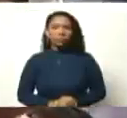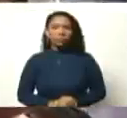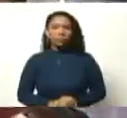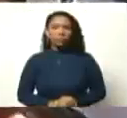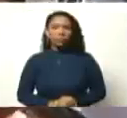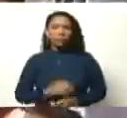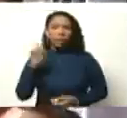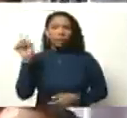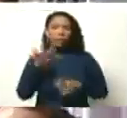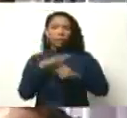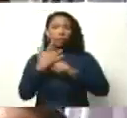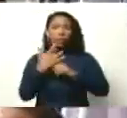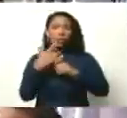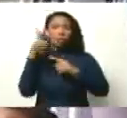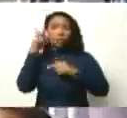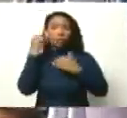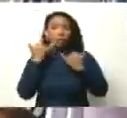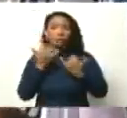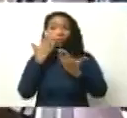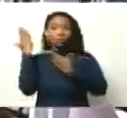Acerca de esta situación. Escuchemos de inmediato.